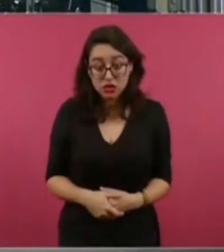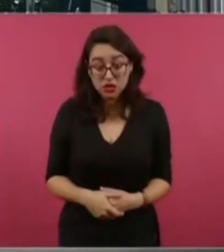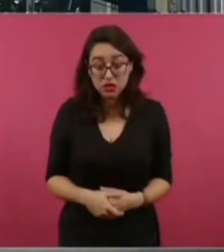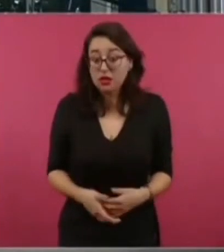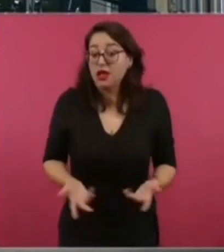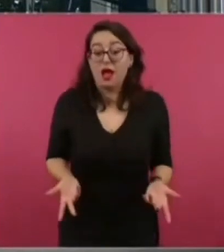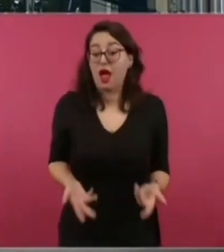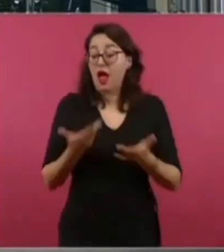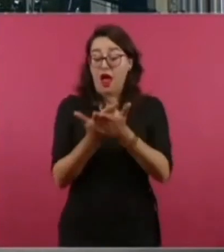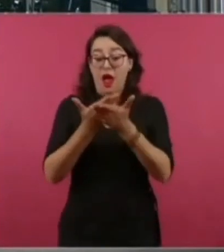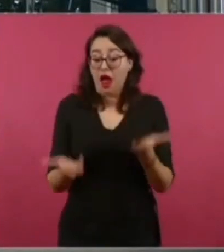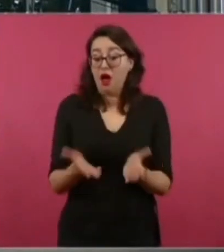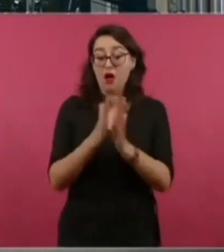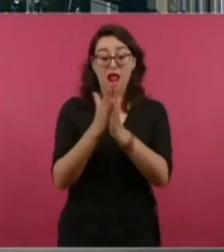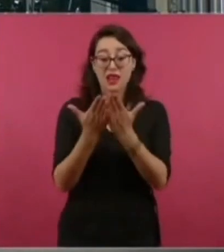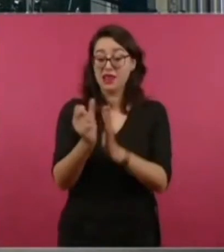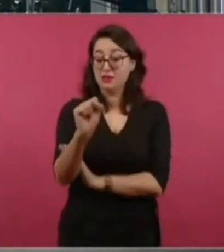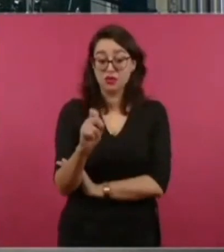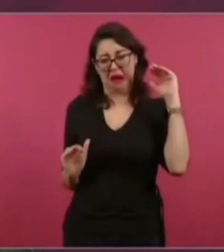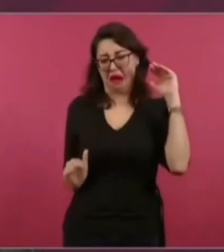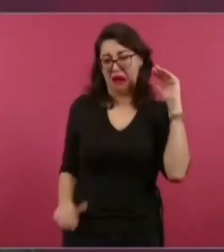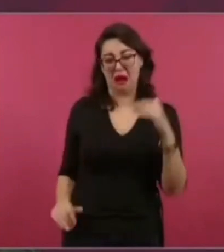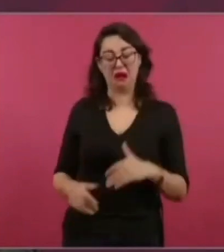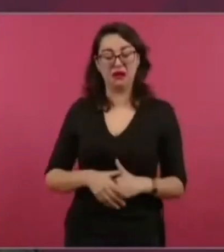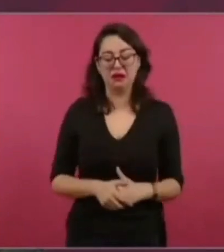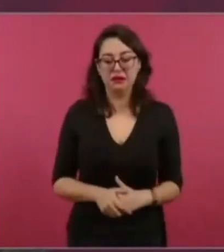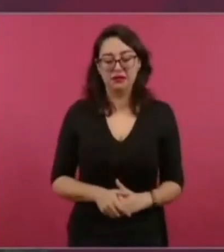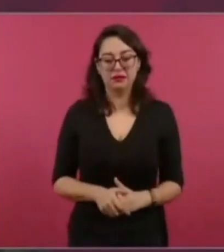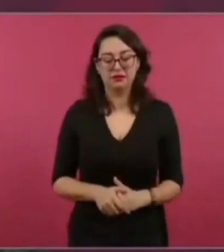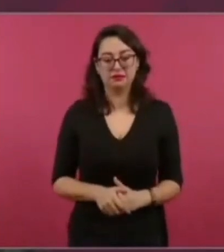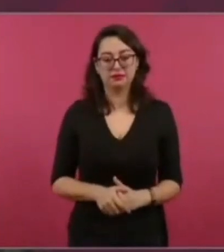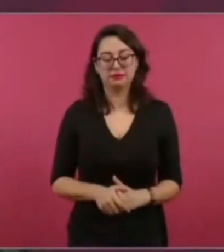evangélico o libre pensador.